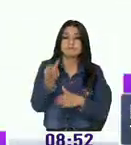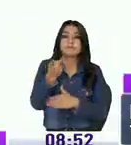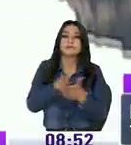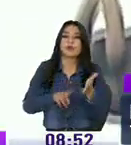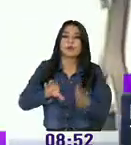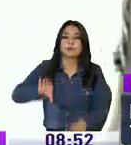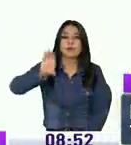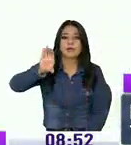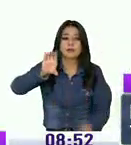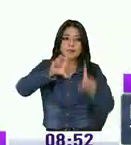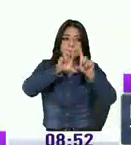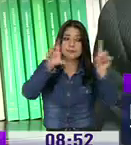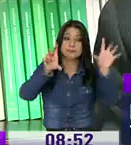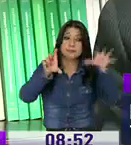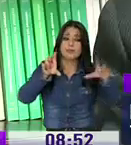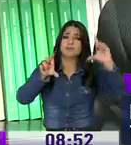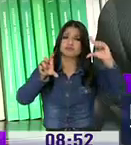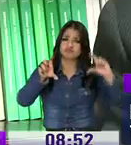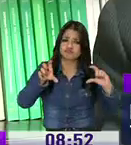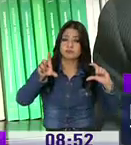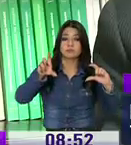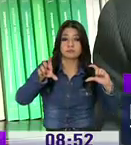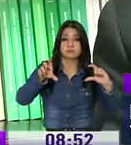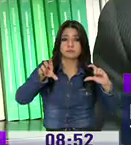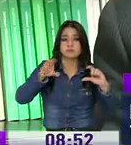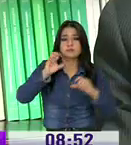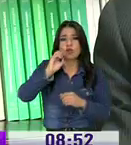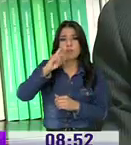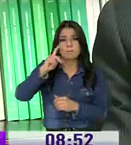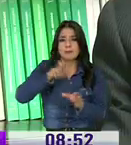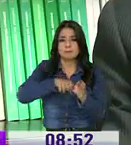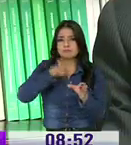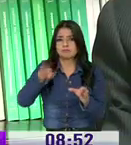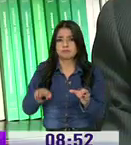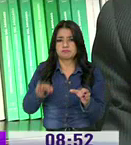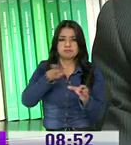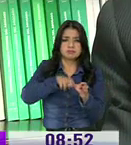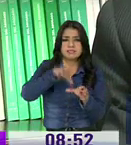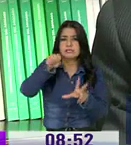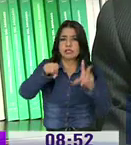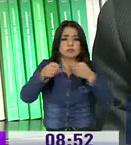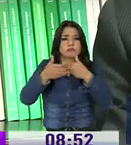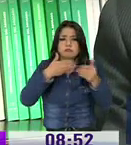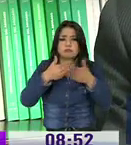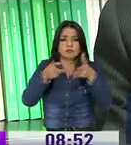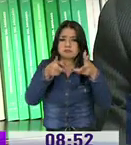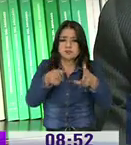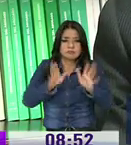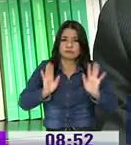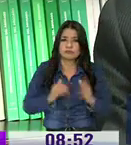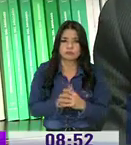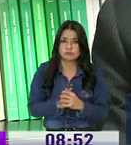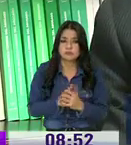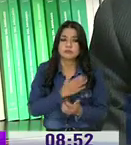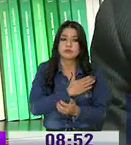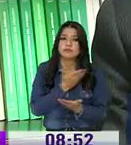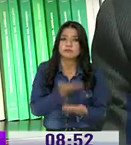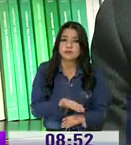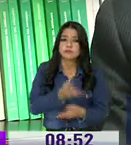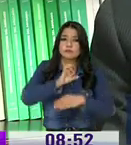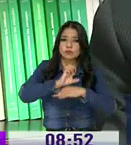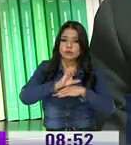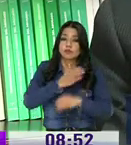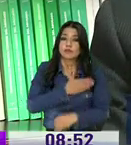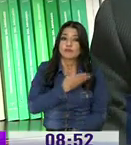al que ejecuta la empresa estatal. Que estando en la OPEP o fuera de la OPEP, el tema es el mismo. El tema es creer en el Ecuador, el tema